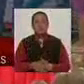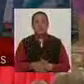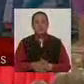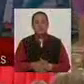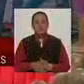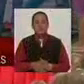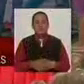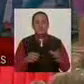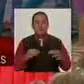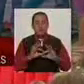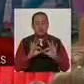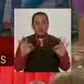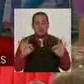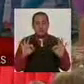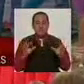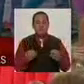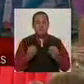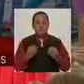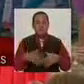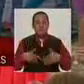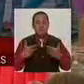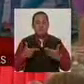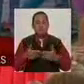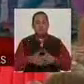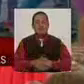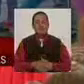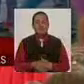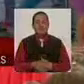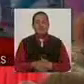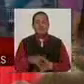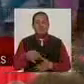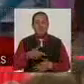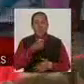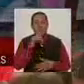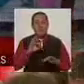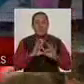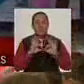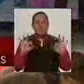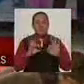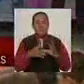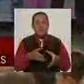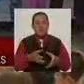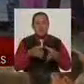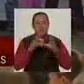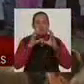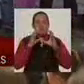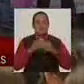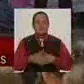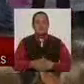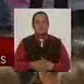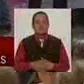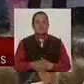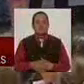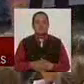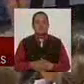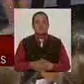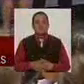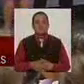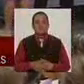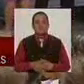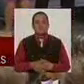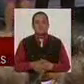esterilizarlas para ya que esta agua pueda estar lista para el consumo humano.